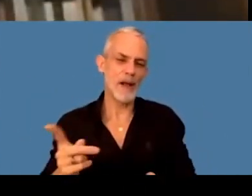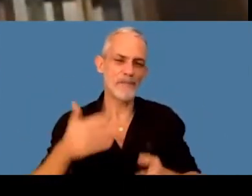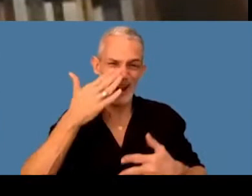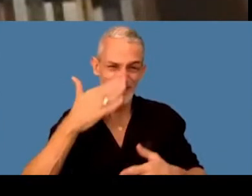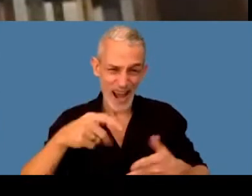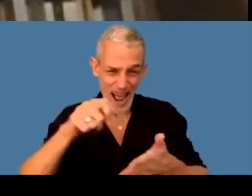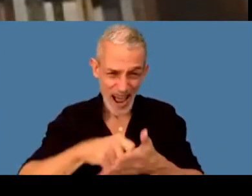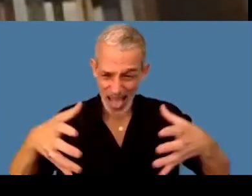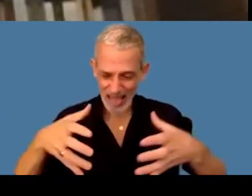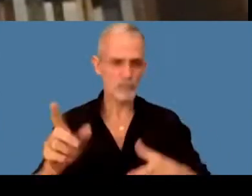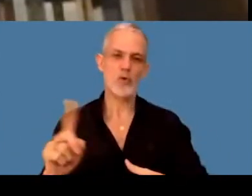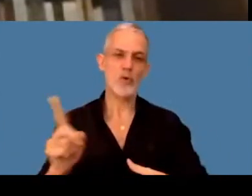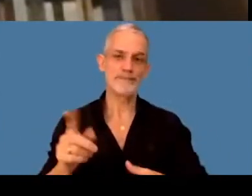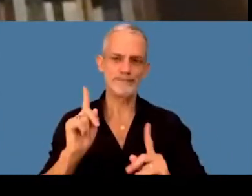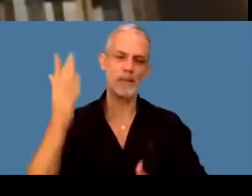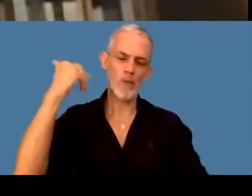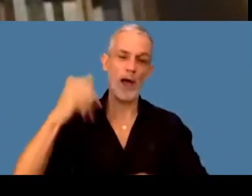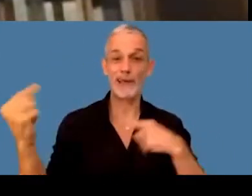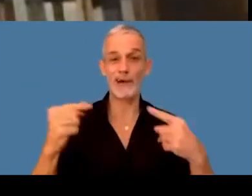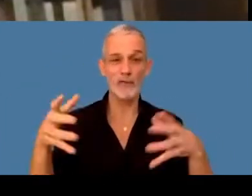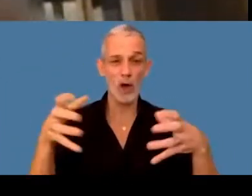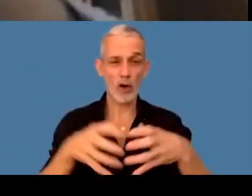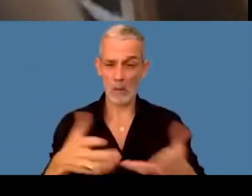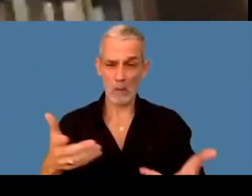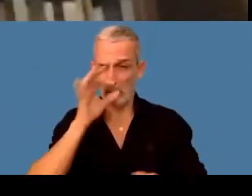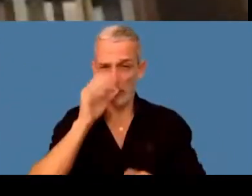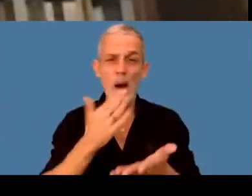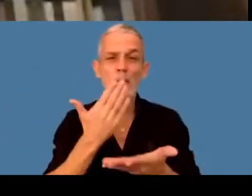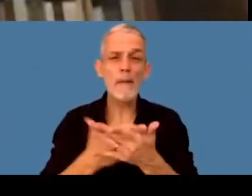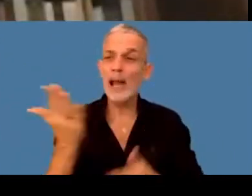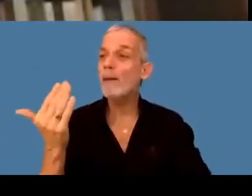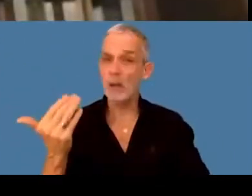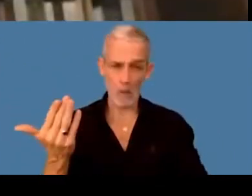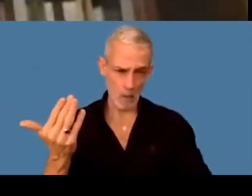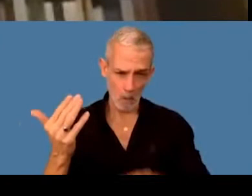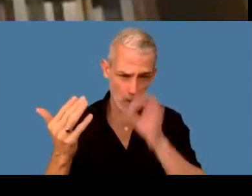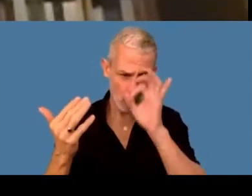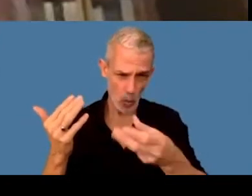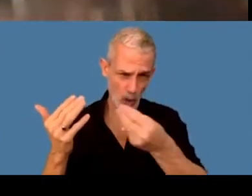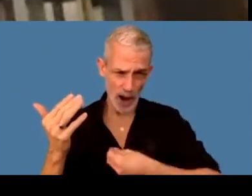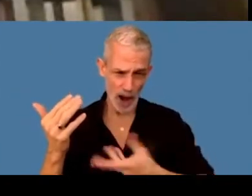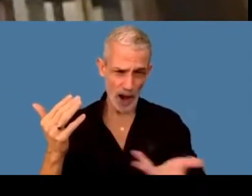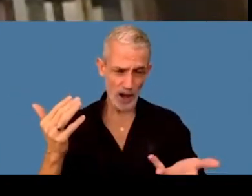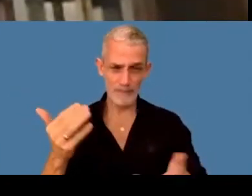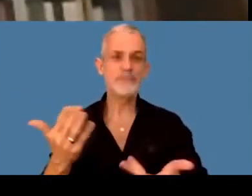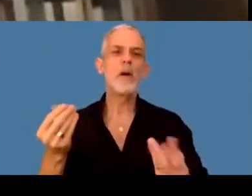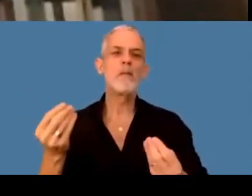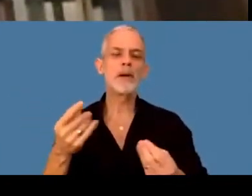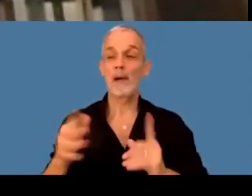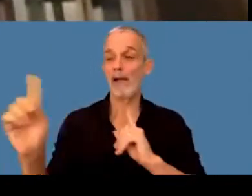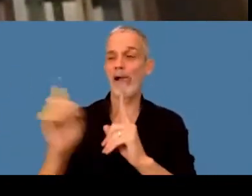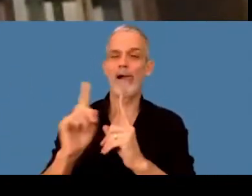Cada vez que me pasó eso en un conflicto colectivo, nunca me trajeron el famoso convenio o acuerdo, porque había sido impuesto por la